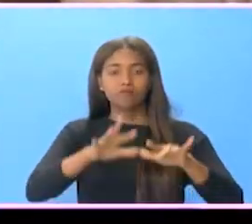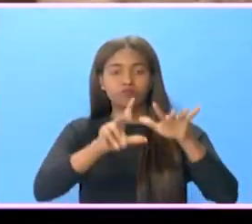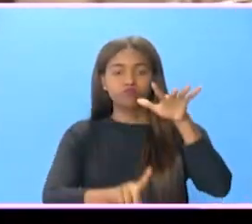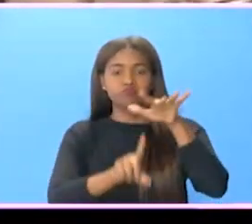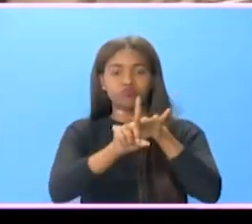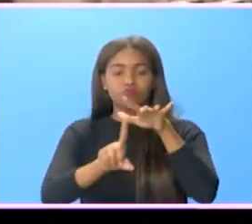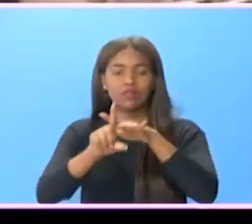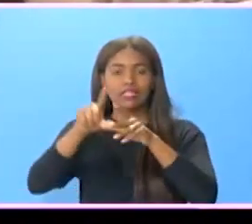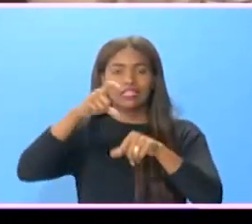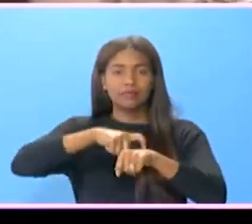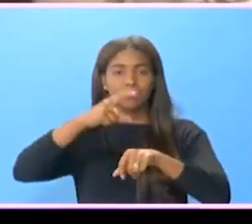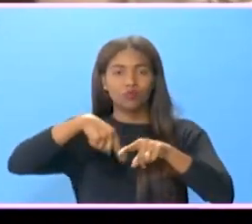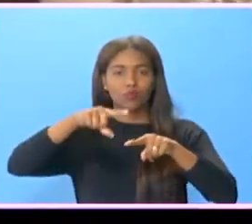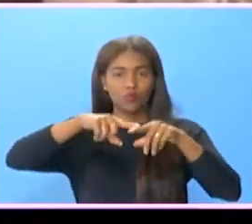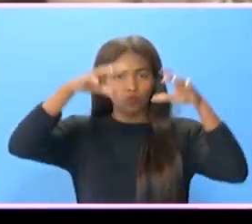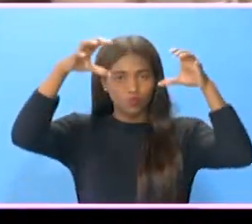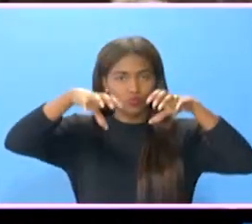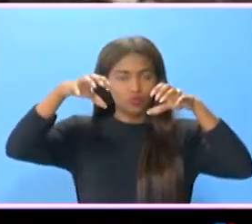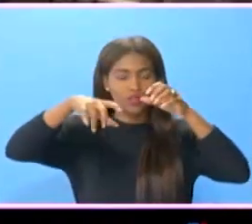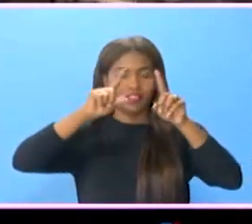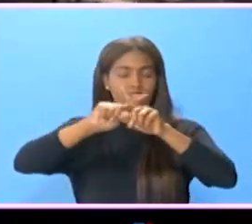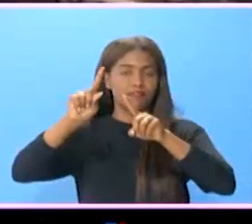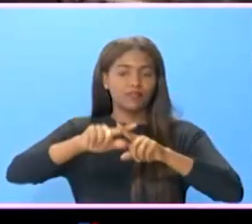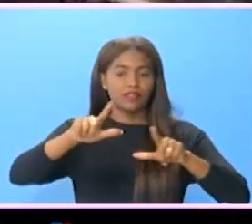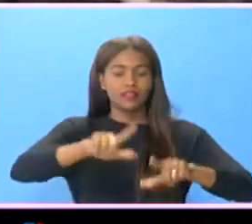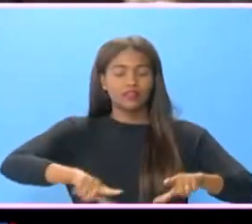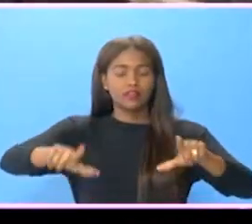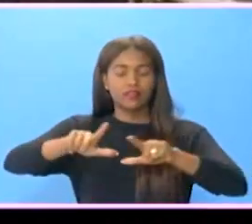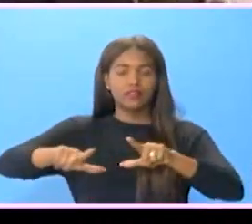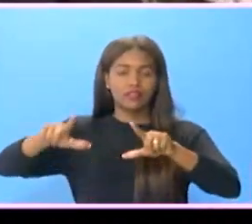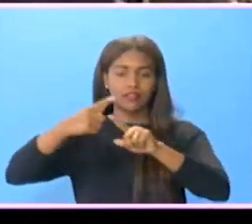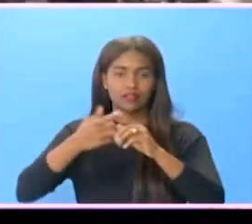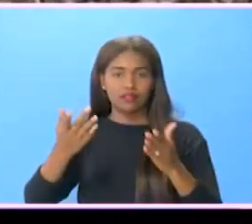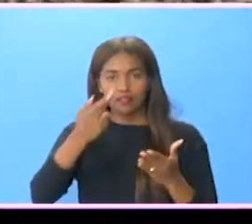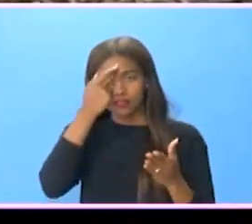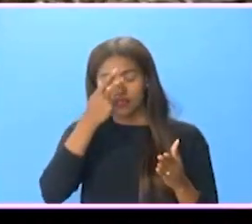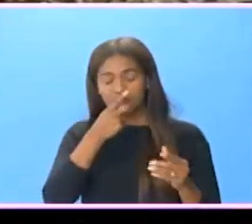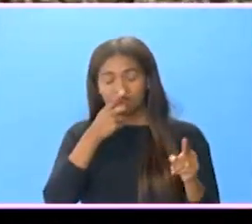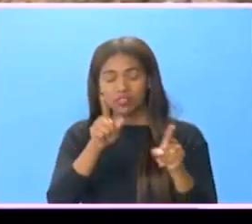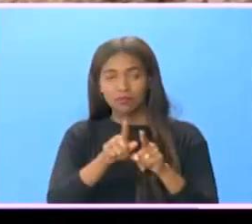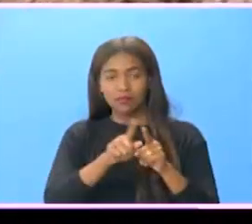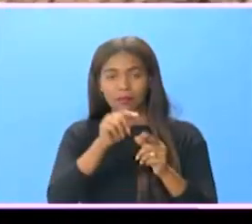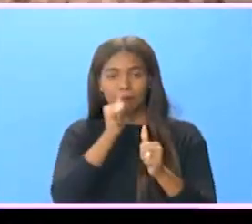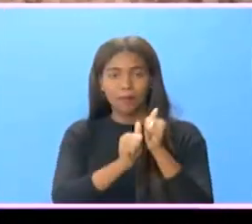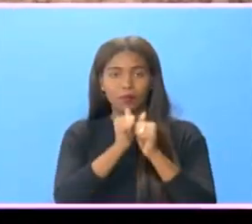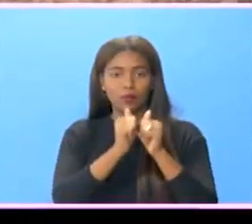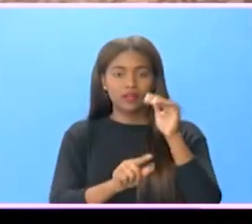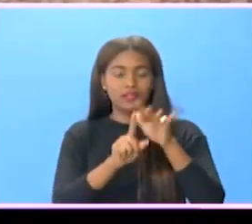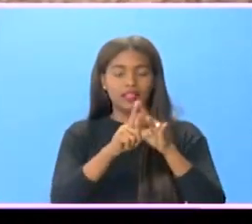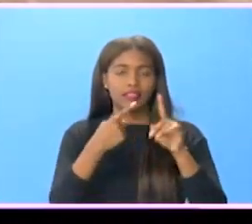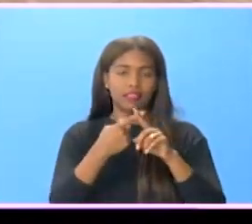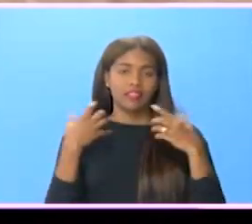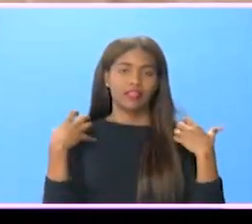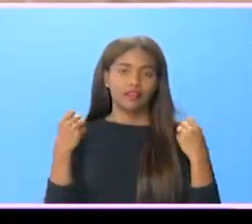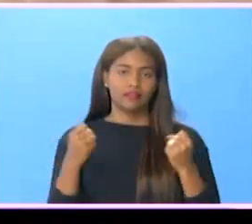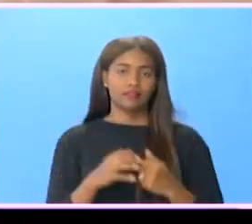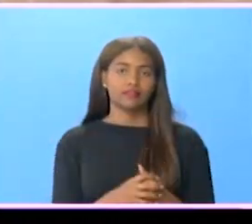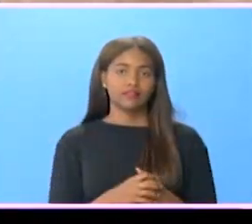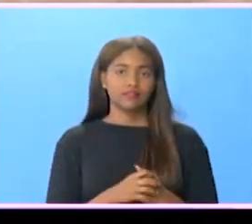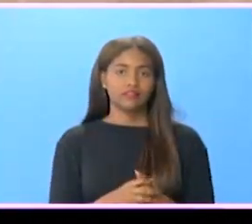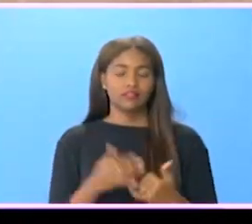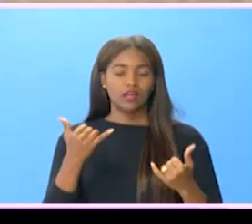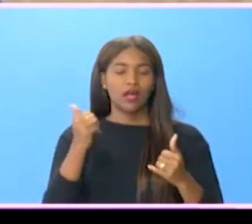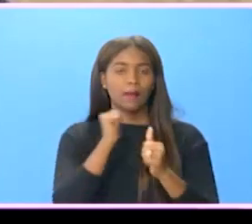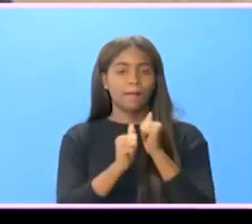presentan en tiempos de lluvia en los diferentes puntos de la ciudad, así como la problemática de salubridad. Es una solución